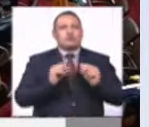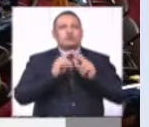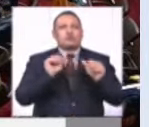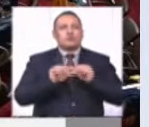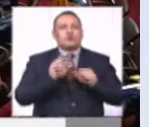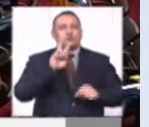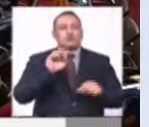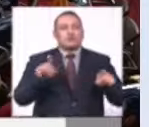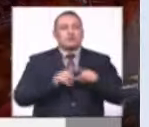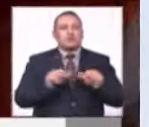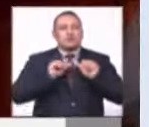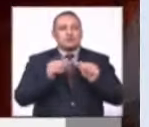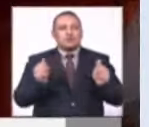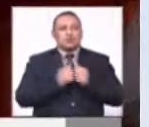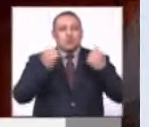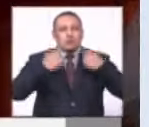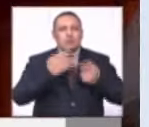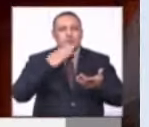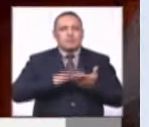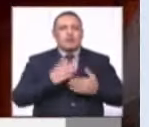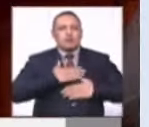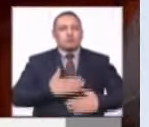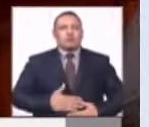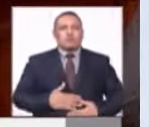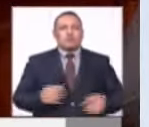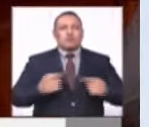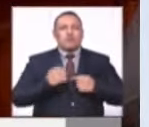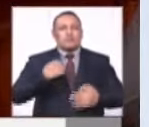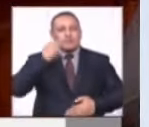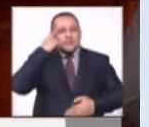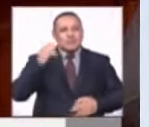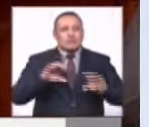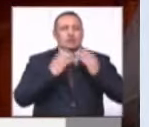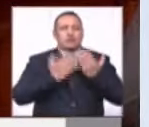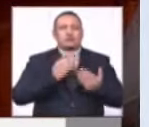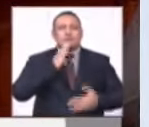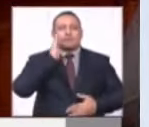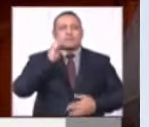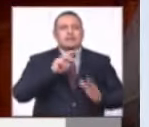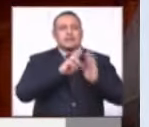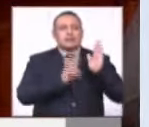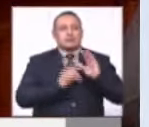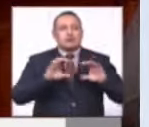2, su permanente incapacidad moral o física declarada por el Congreso. Reglamento del Congreso de la República.